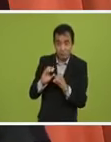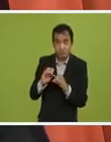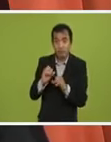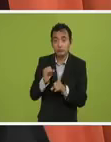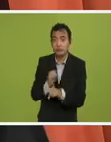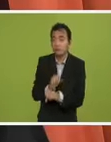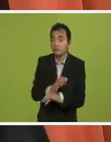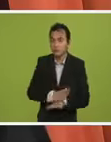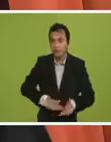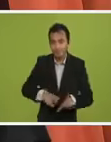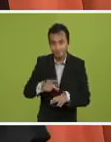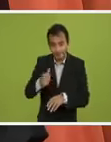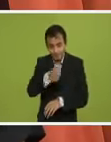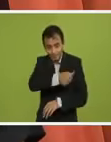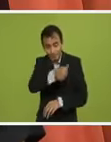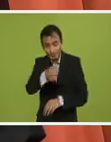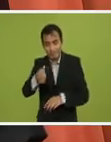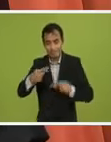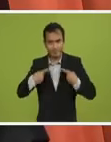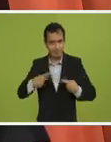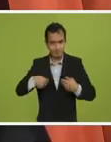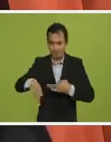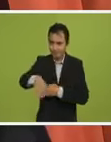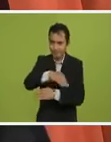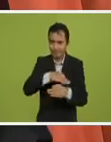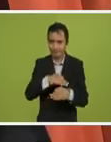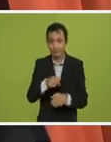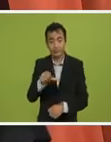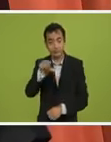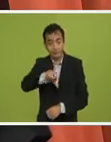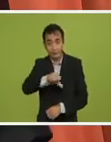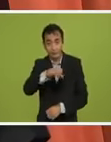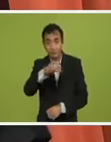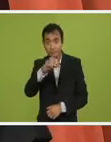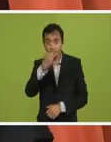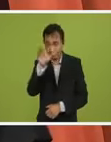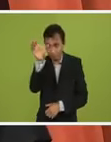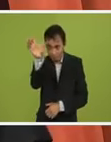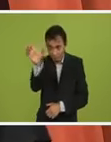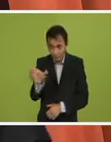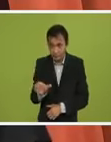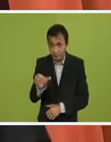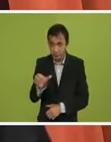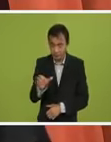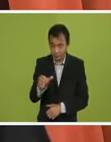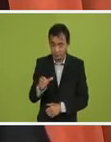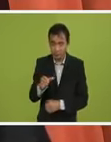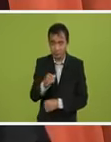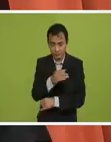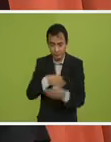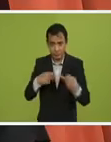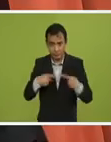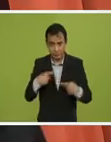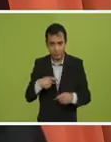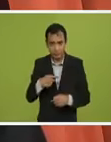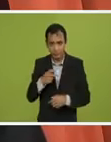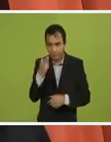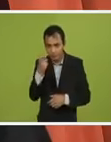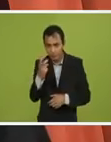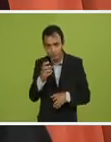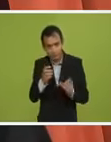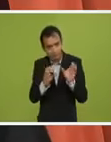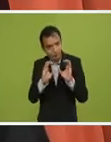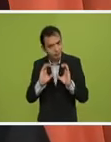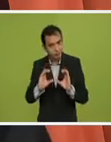la imagen de cualquier persona es un dato personal. Sí. ¿Qué hacemos nosotros ante la proliferación de este tipo